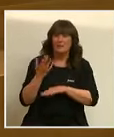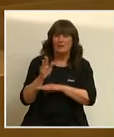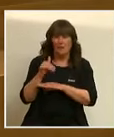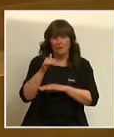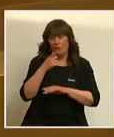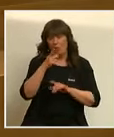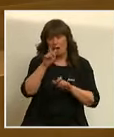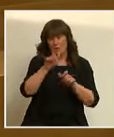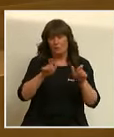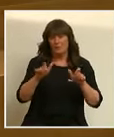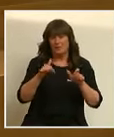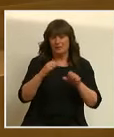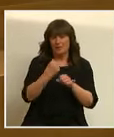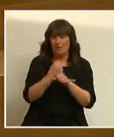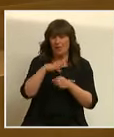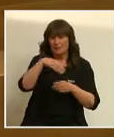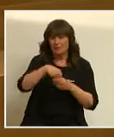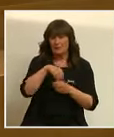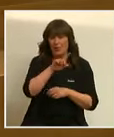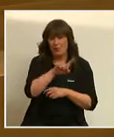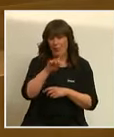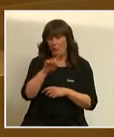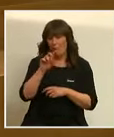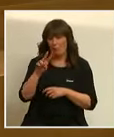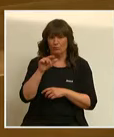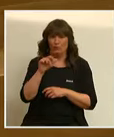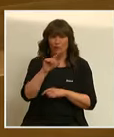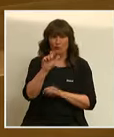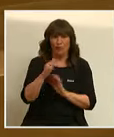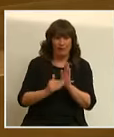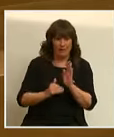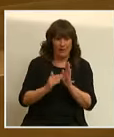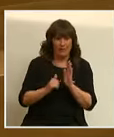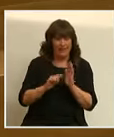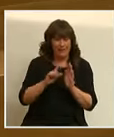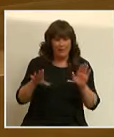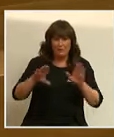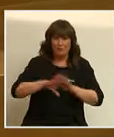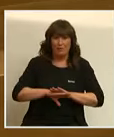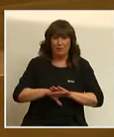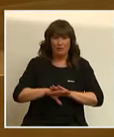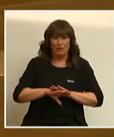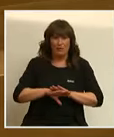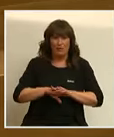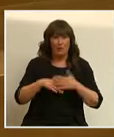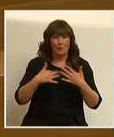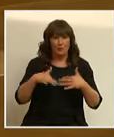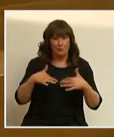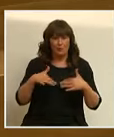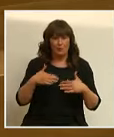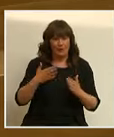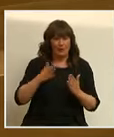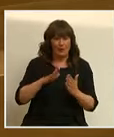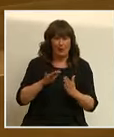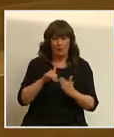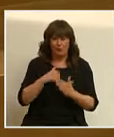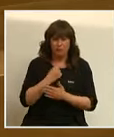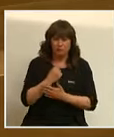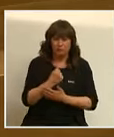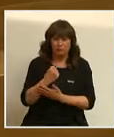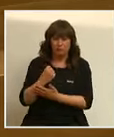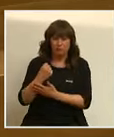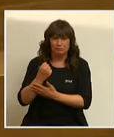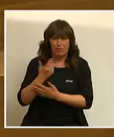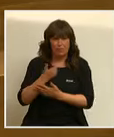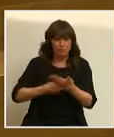de Emergencias y de 112 Comunidad Valenciana que esa noche estuvieron enfrentándose y apoyaron toda la resolución